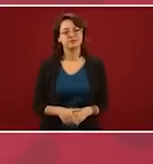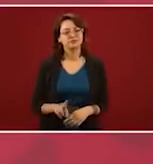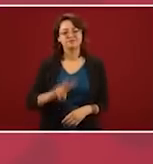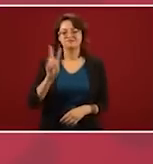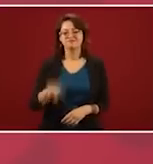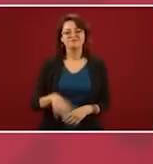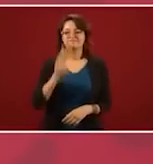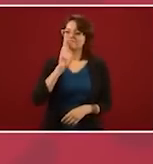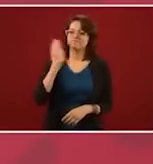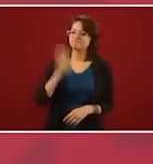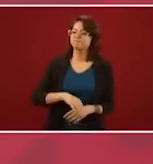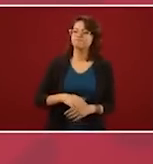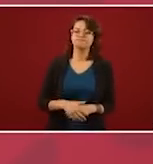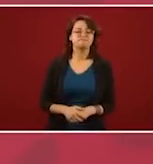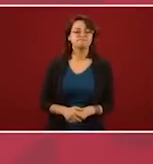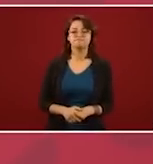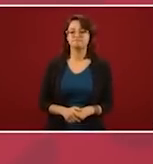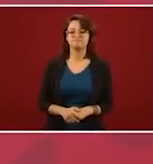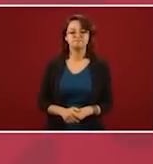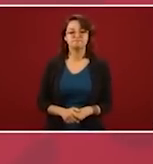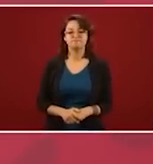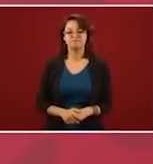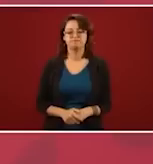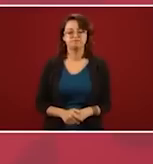mala forma, o sea,